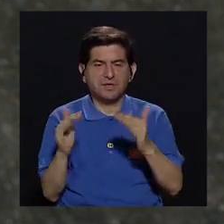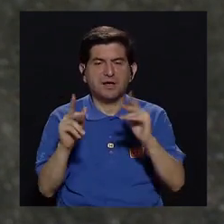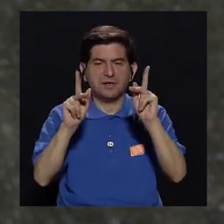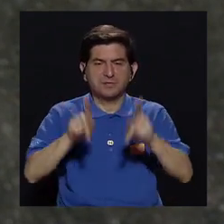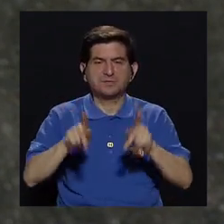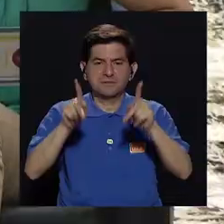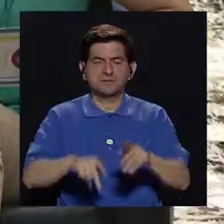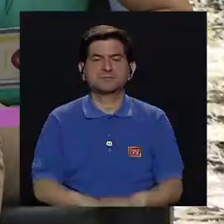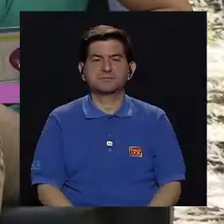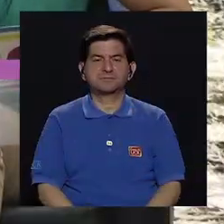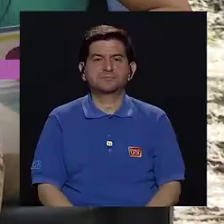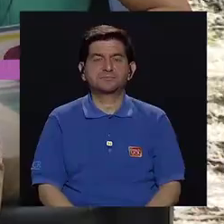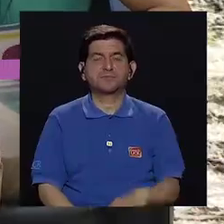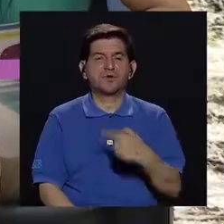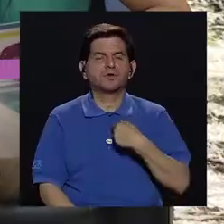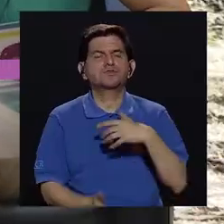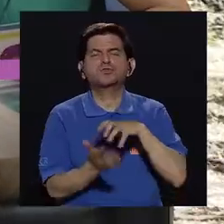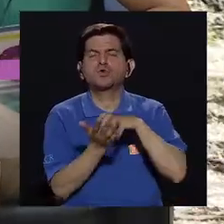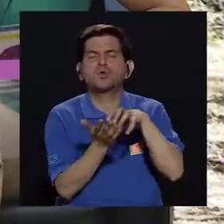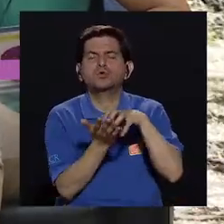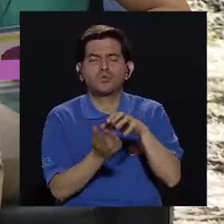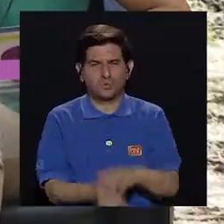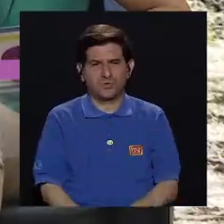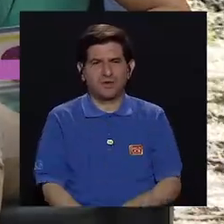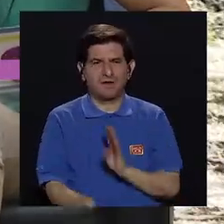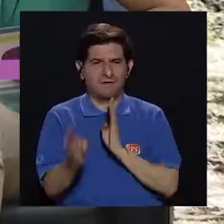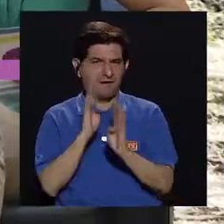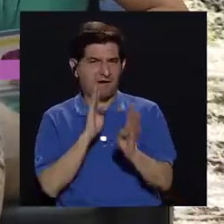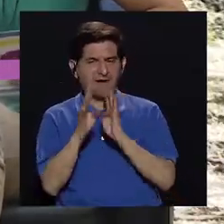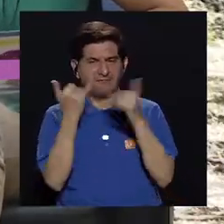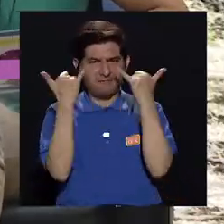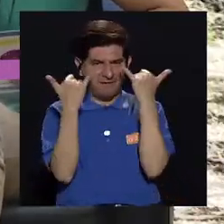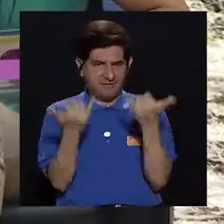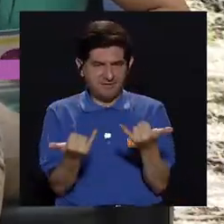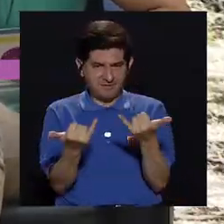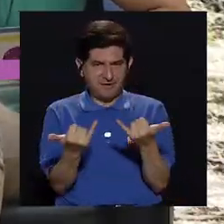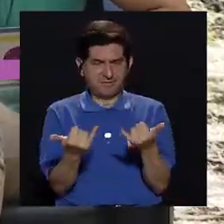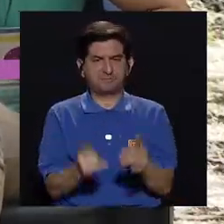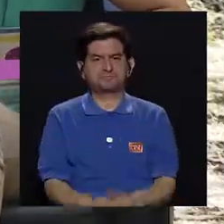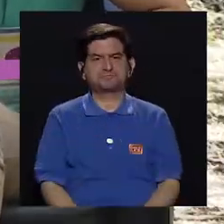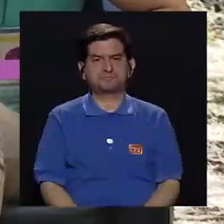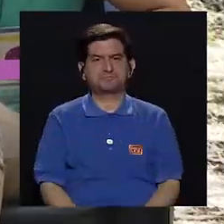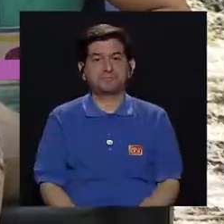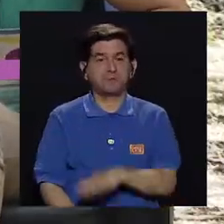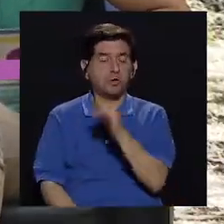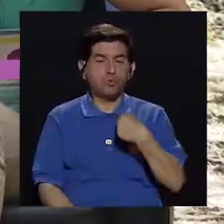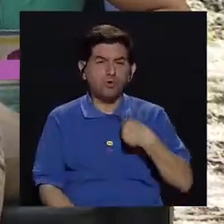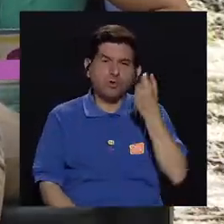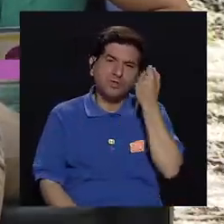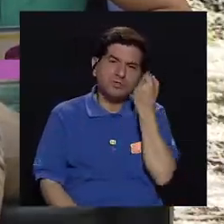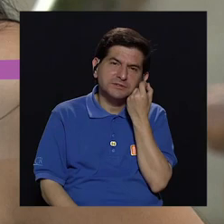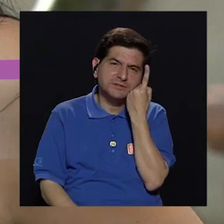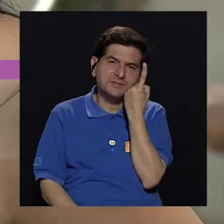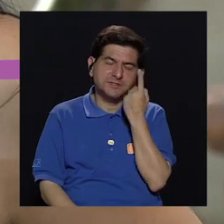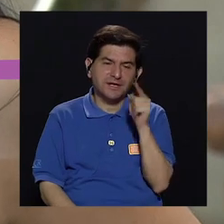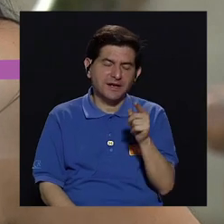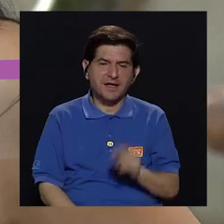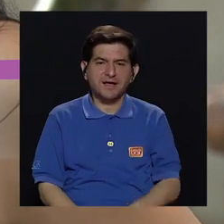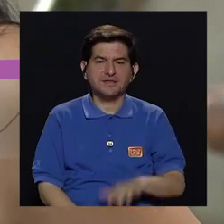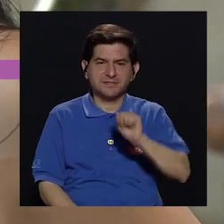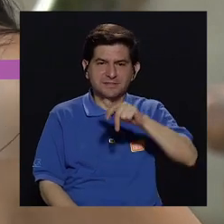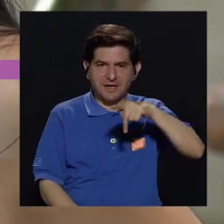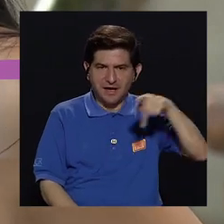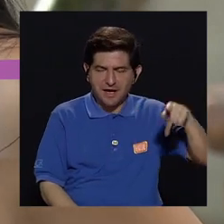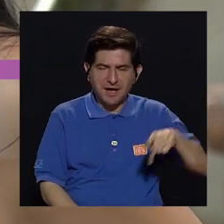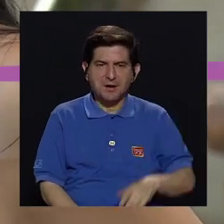la población. Anton, a mí me queda una duda. Hemos hablado, quizás, o te he entendido, que esta